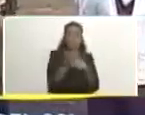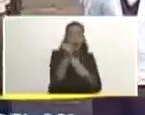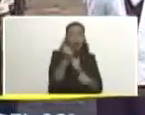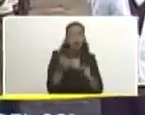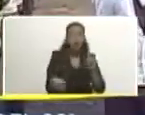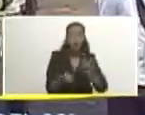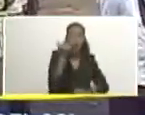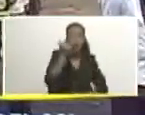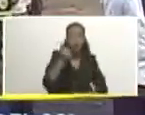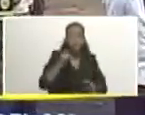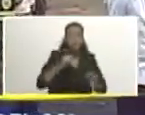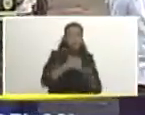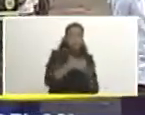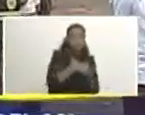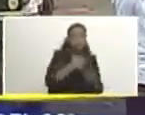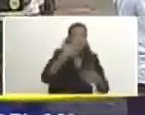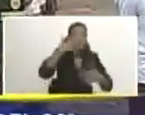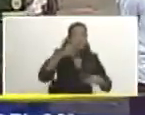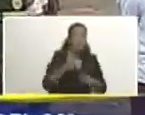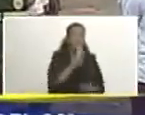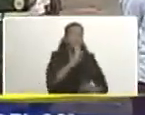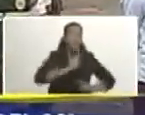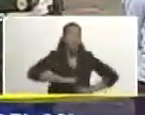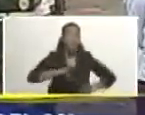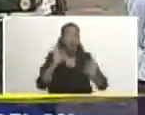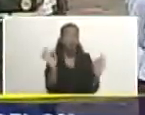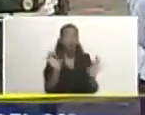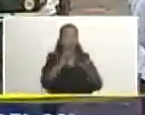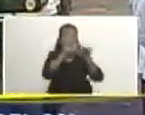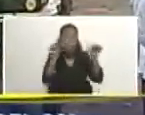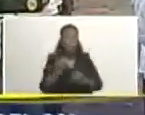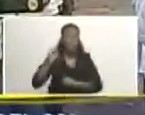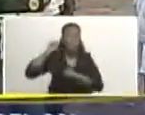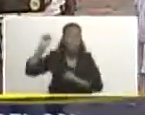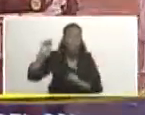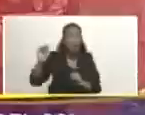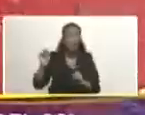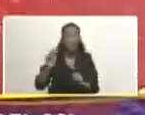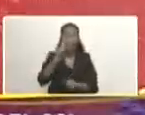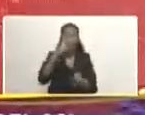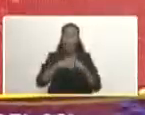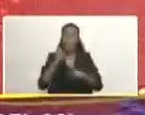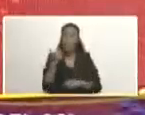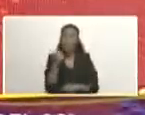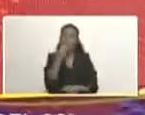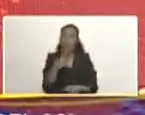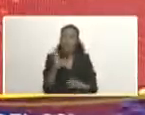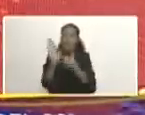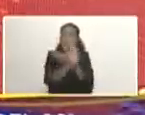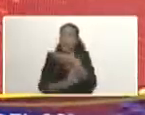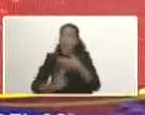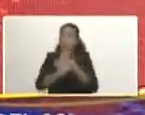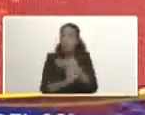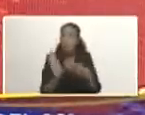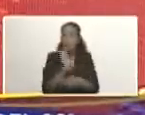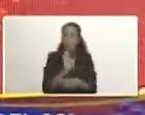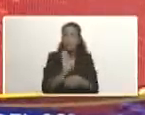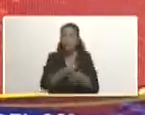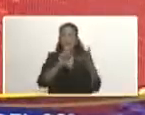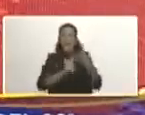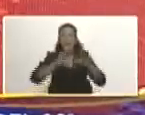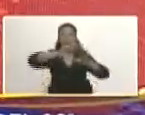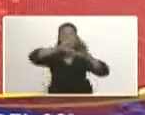aniquilar la eficiencia y los potentes resultados del sistema patria y del 1x10 para el buen gobierno. En lo